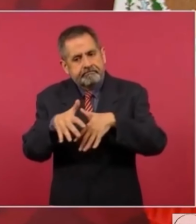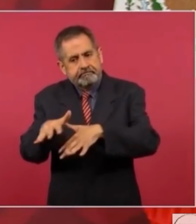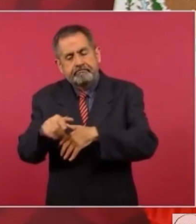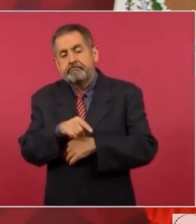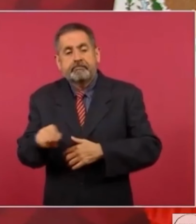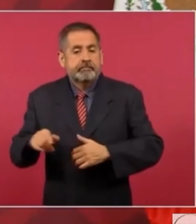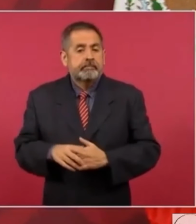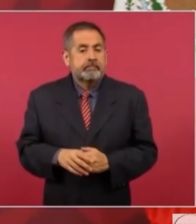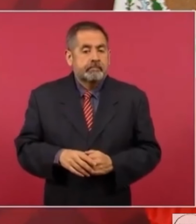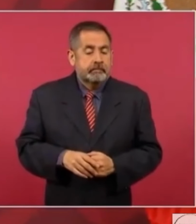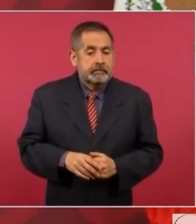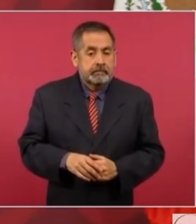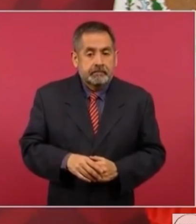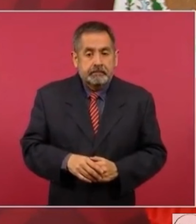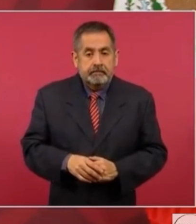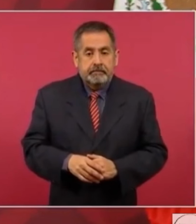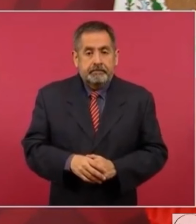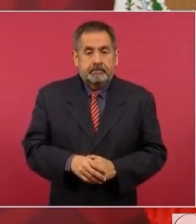Y hay quienes